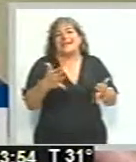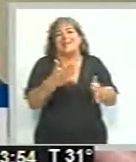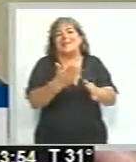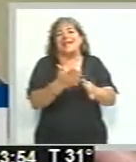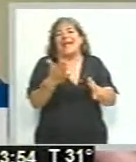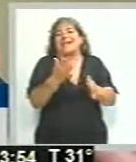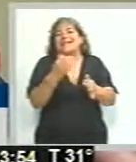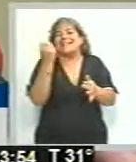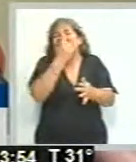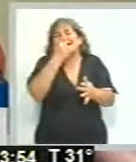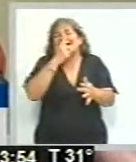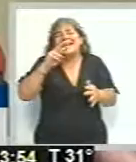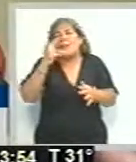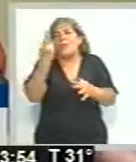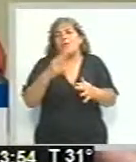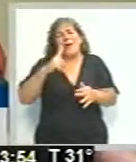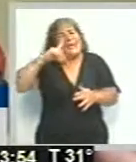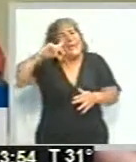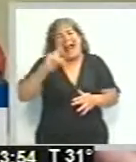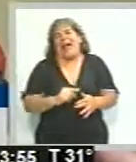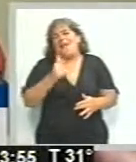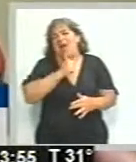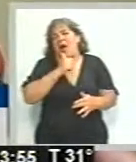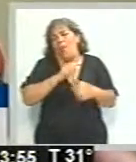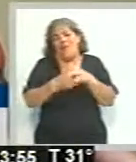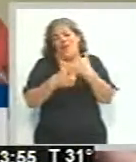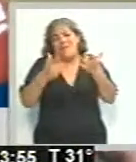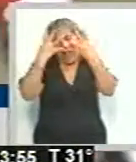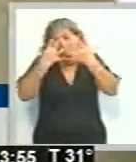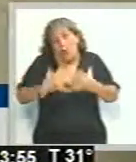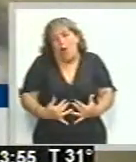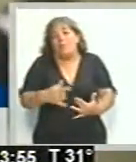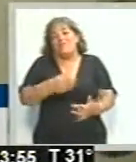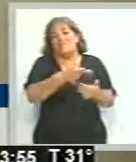por el grado de la severidad, y se da por fallecido a esta hora.